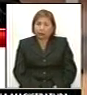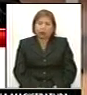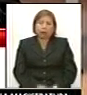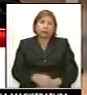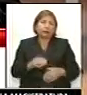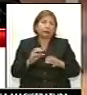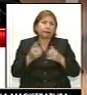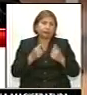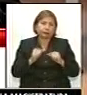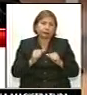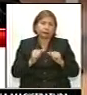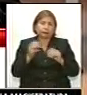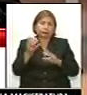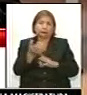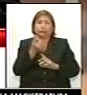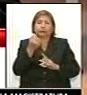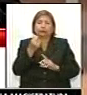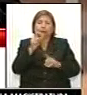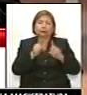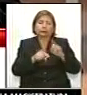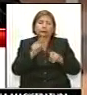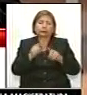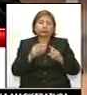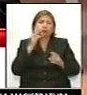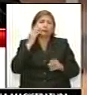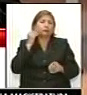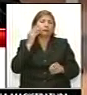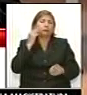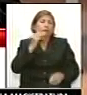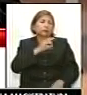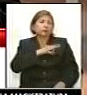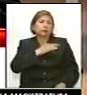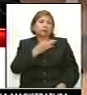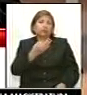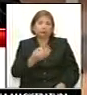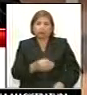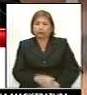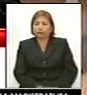tratar de rescatar algún tipo de experiencia espiritual